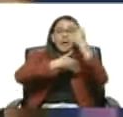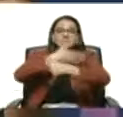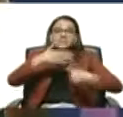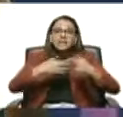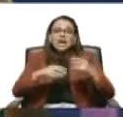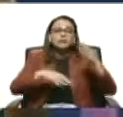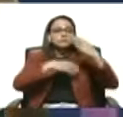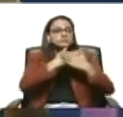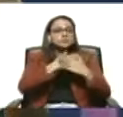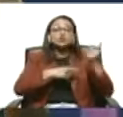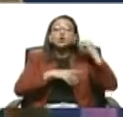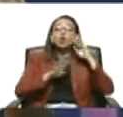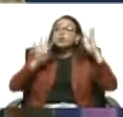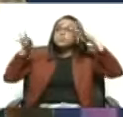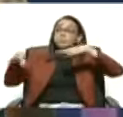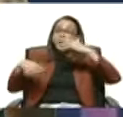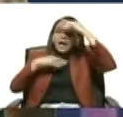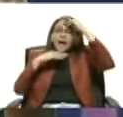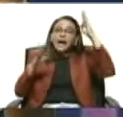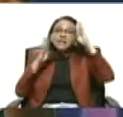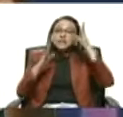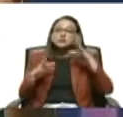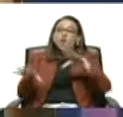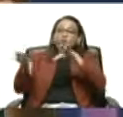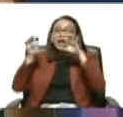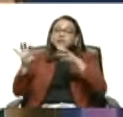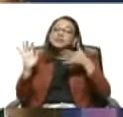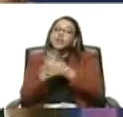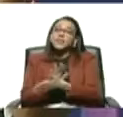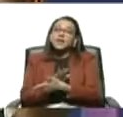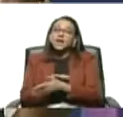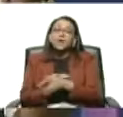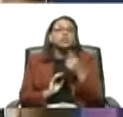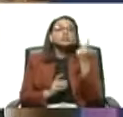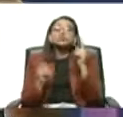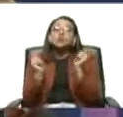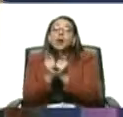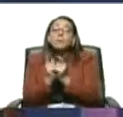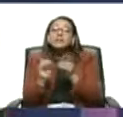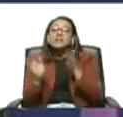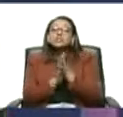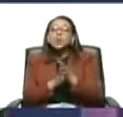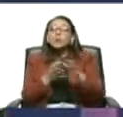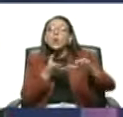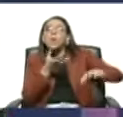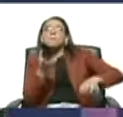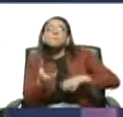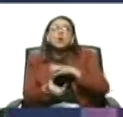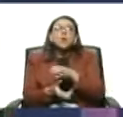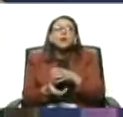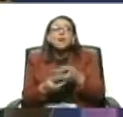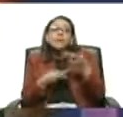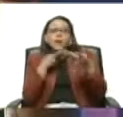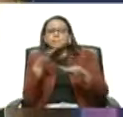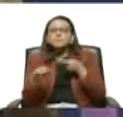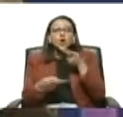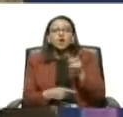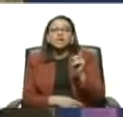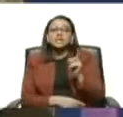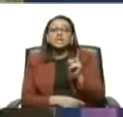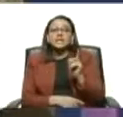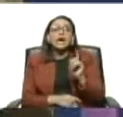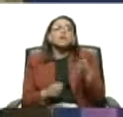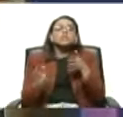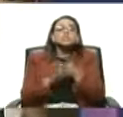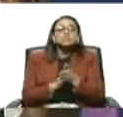Caribe a que se entienda que no es solo una controversia territorial, es una controversia